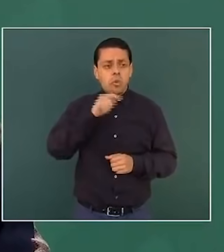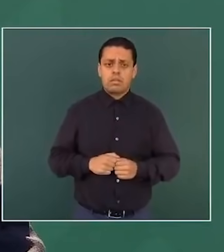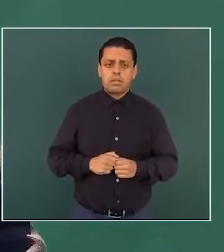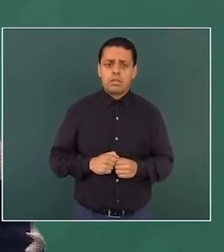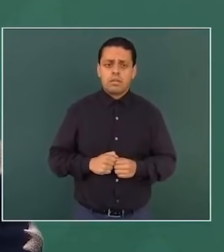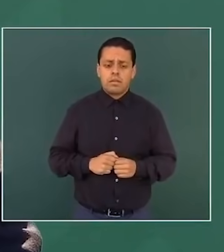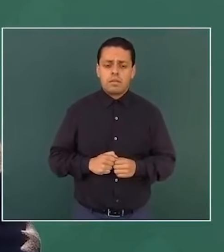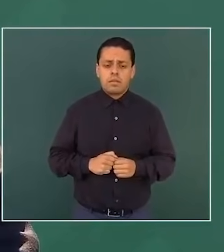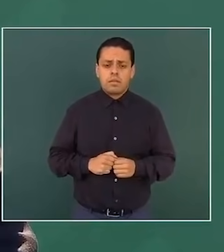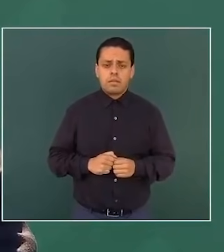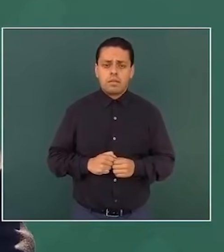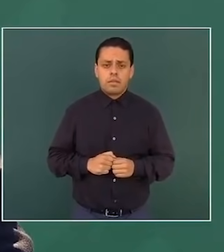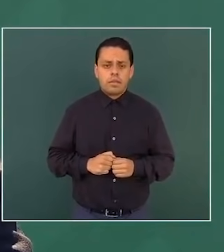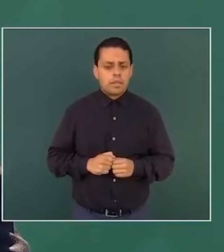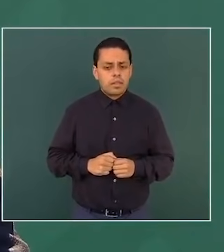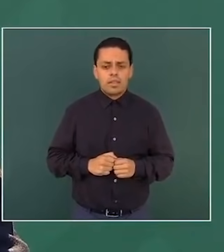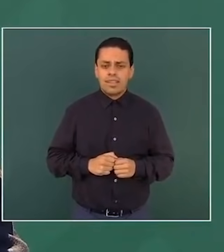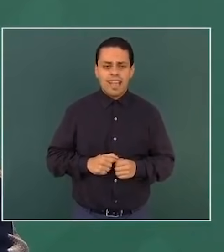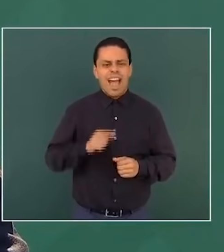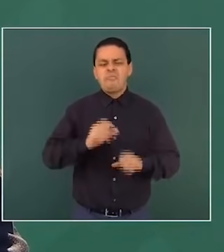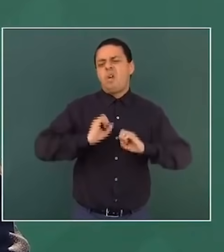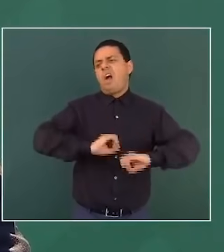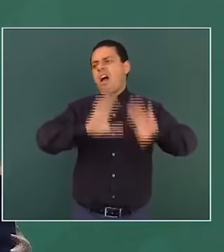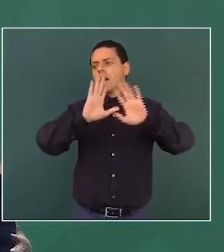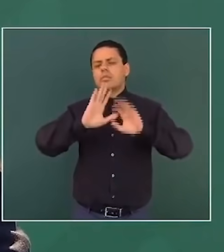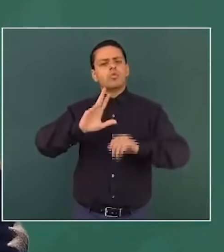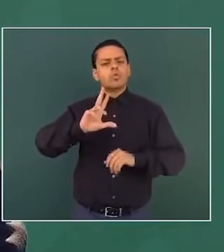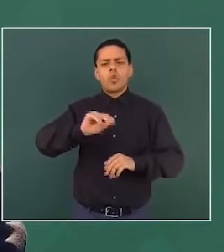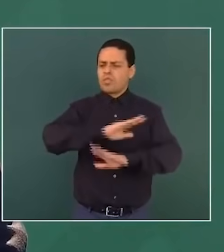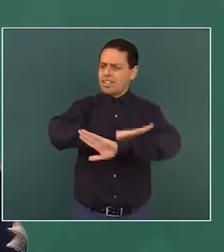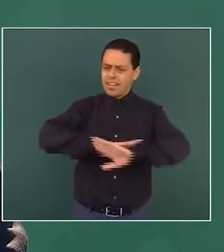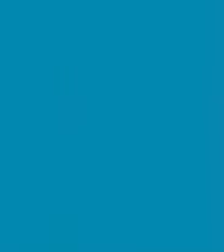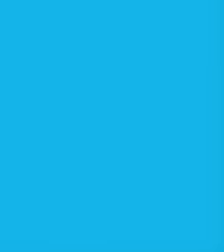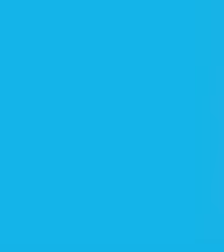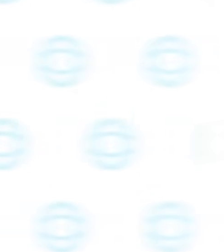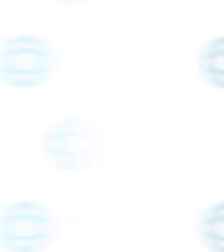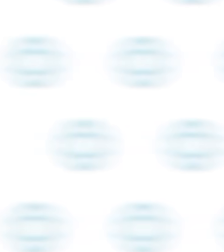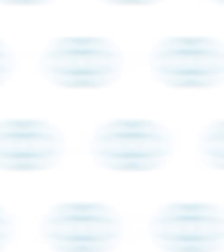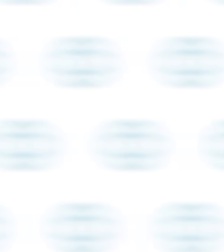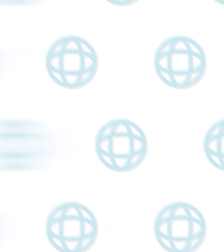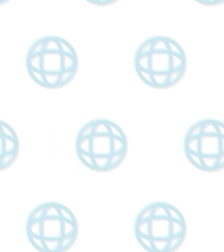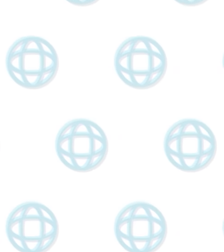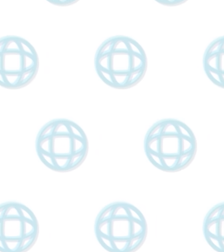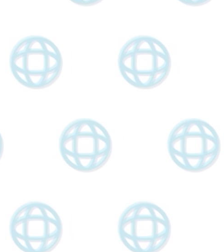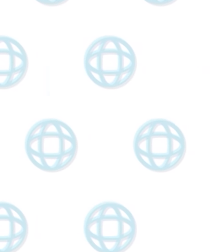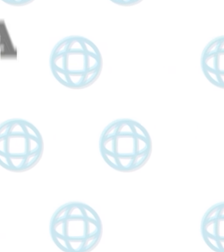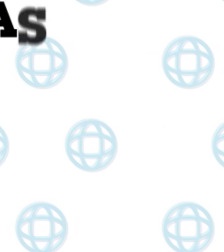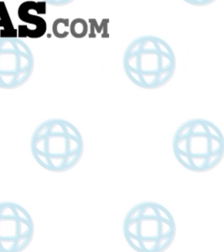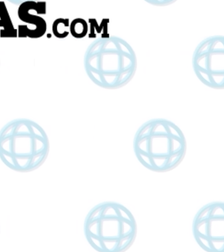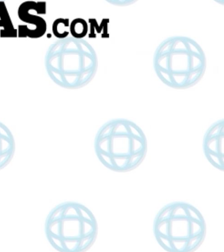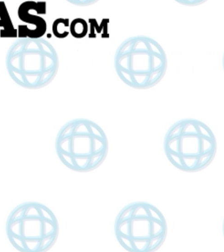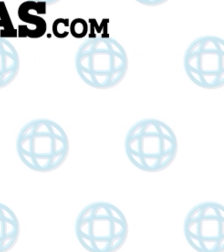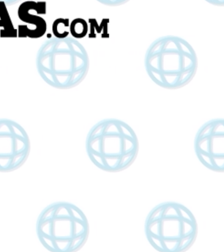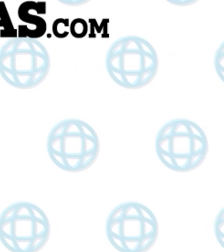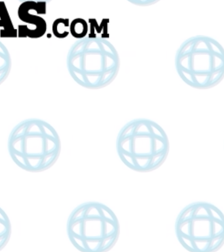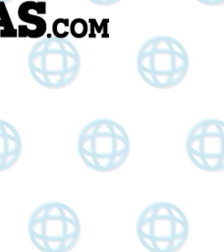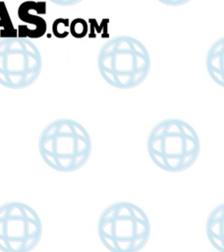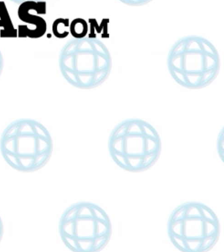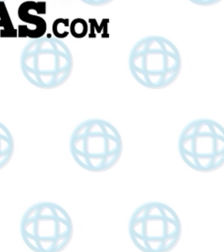se acabó la impunidad yo no le voy a fallar al pueblo de mexico